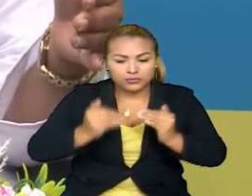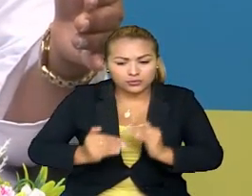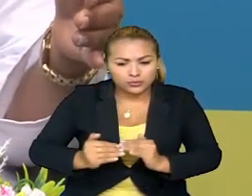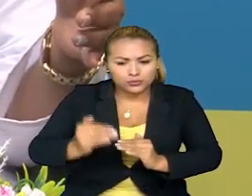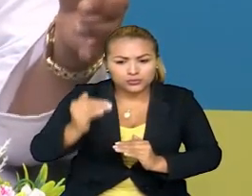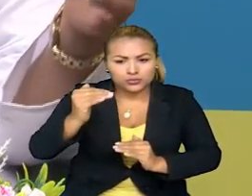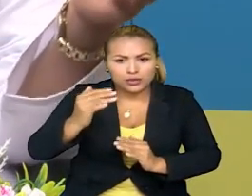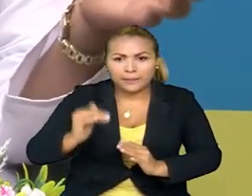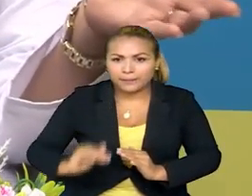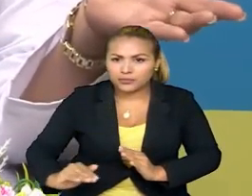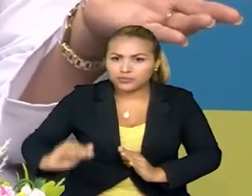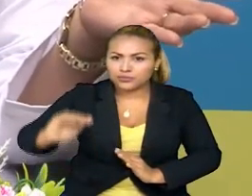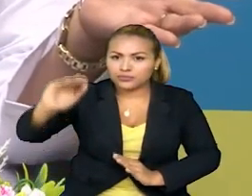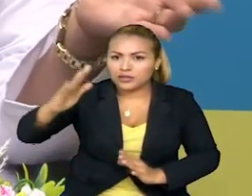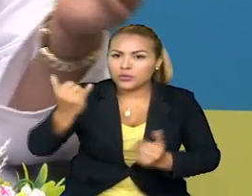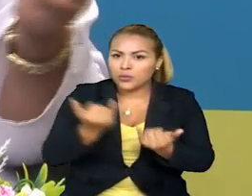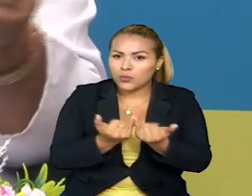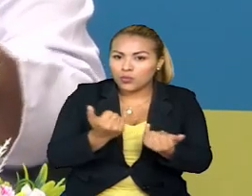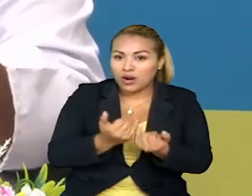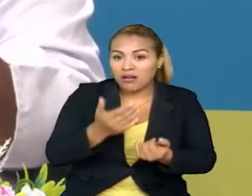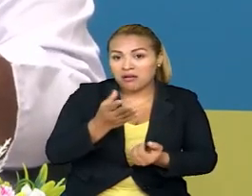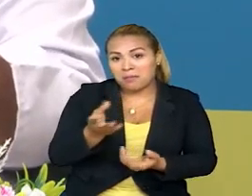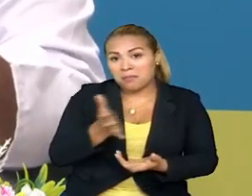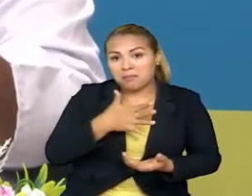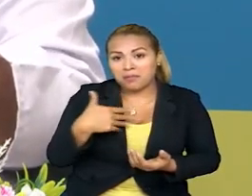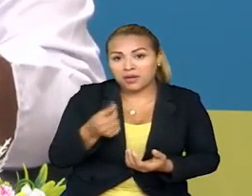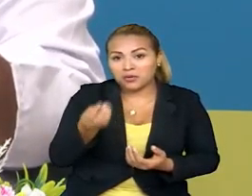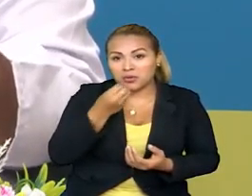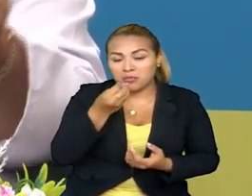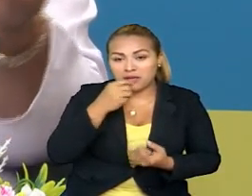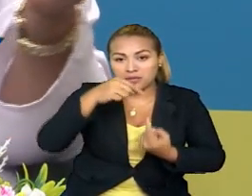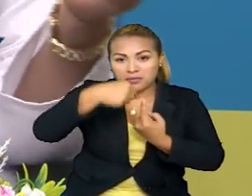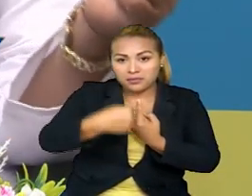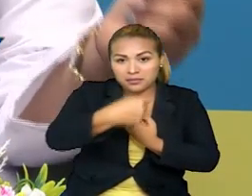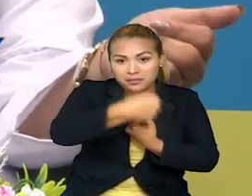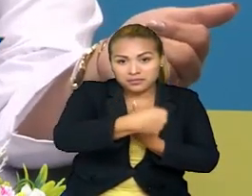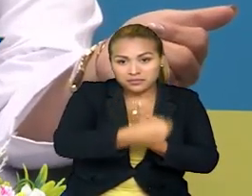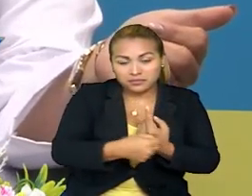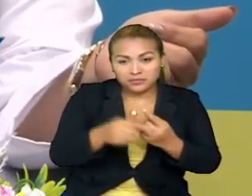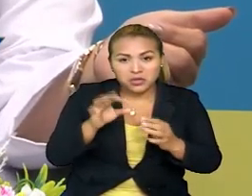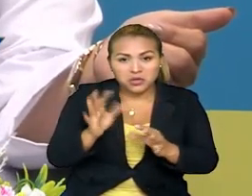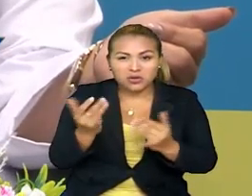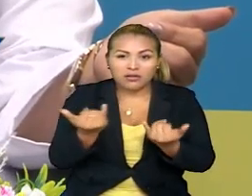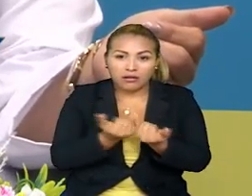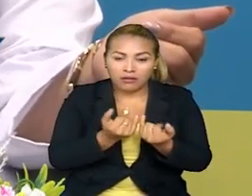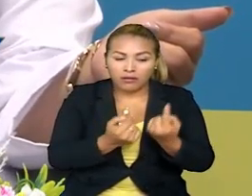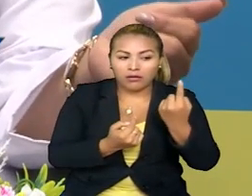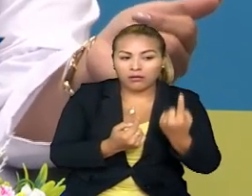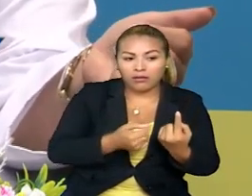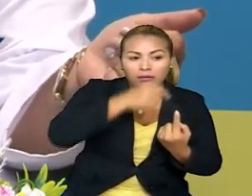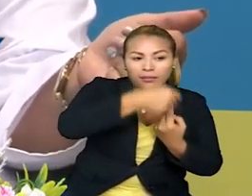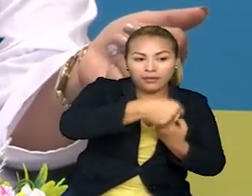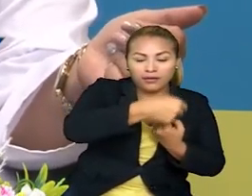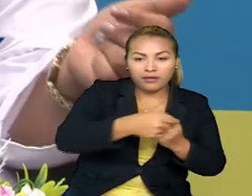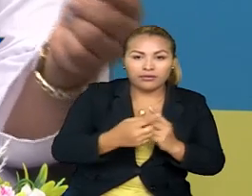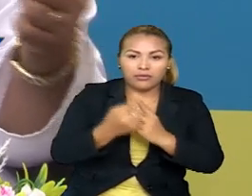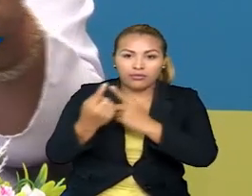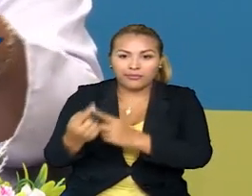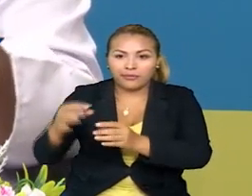en su vida que es mejor comer un banano que comerse un beneyto que mejor comerse un mango